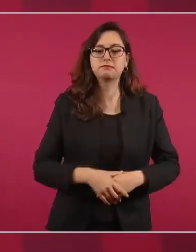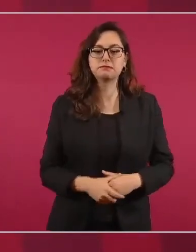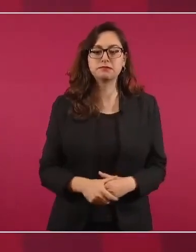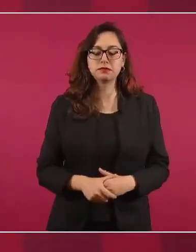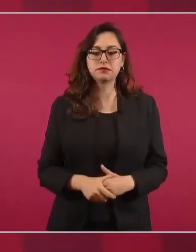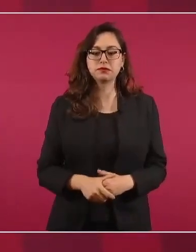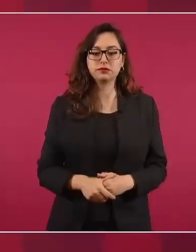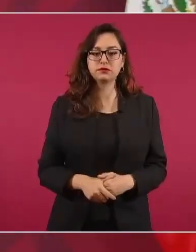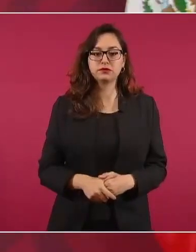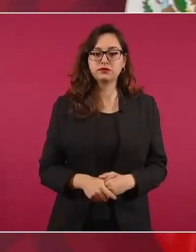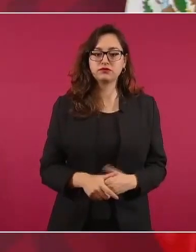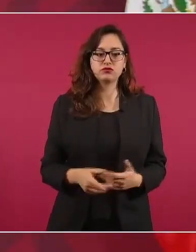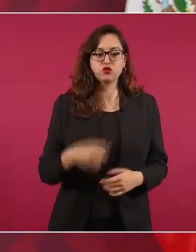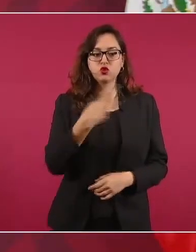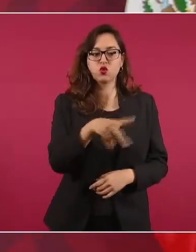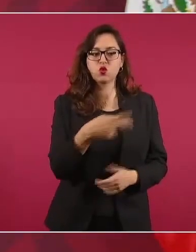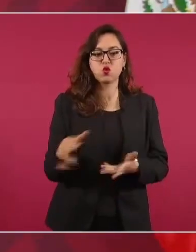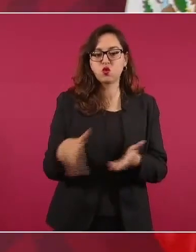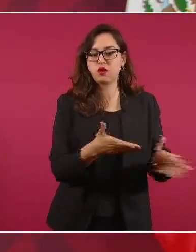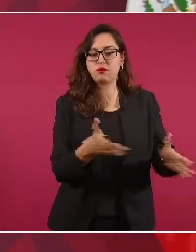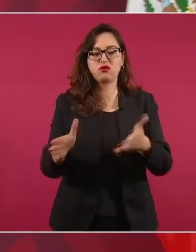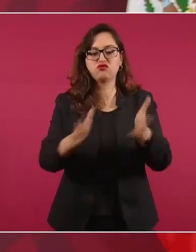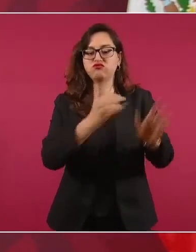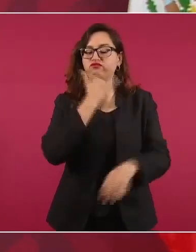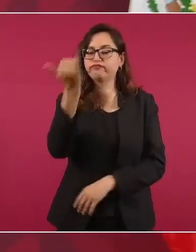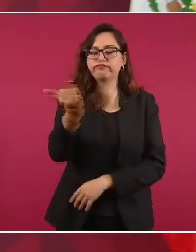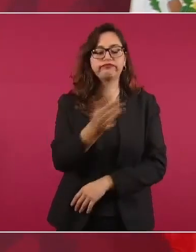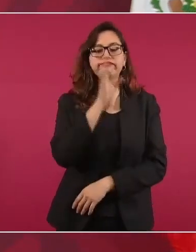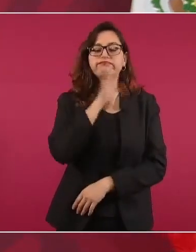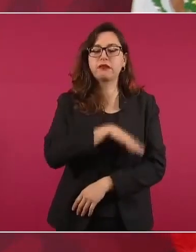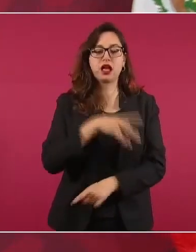no es por ahí la cosa.